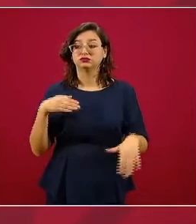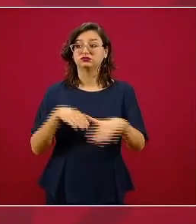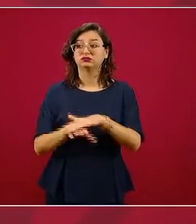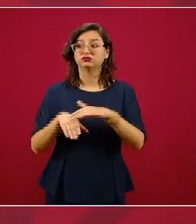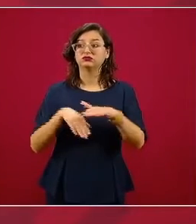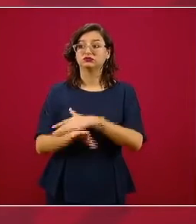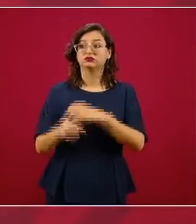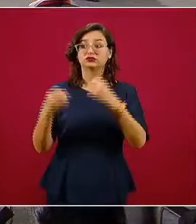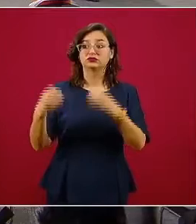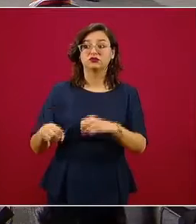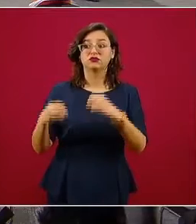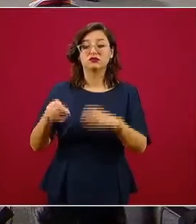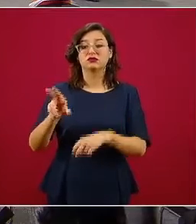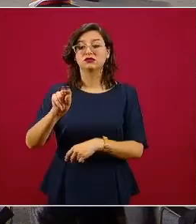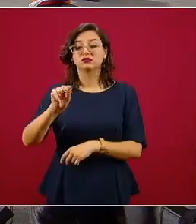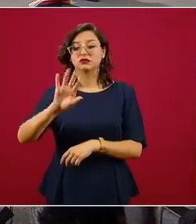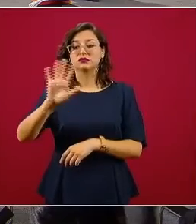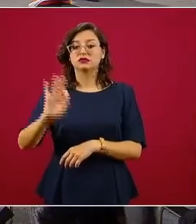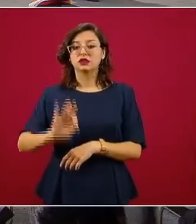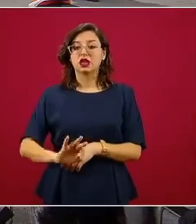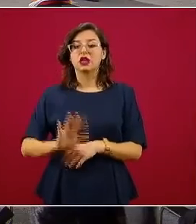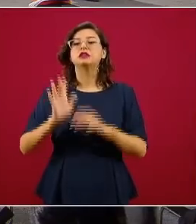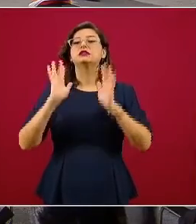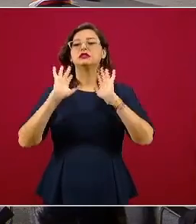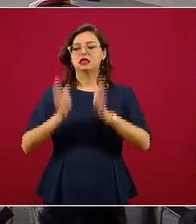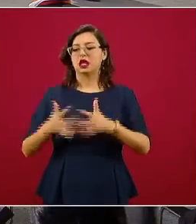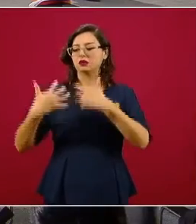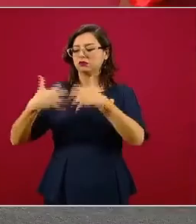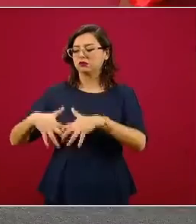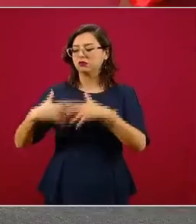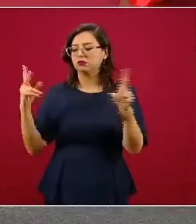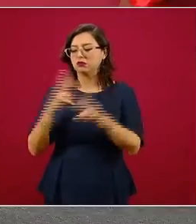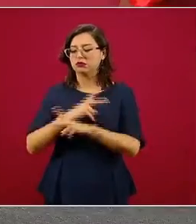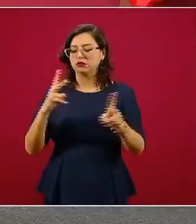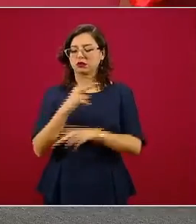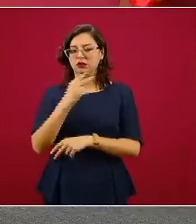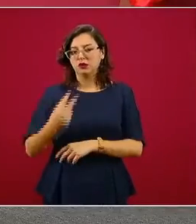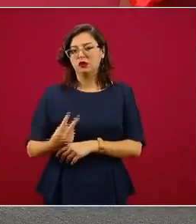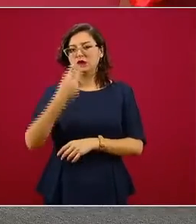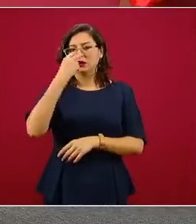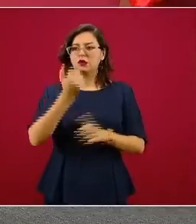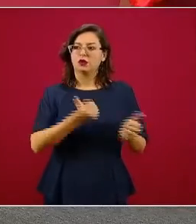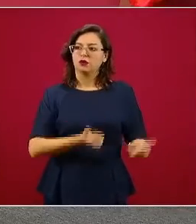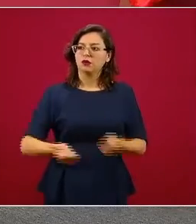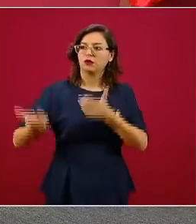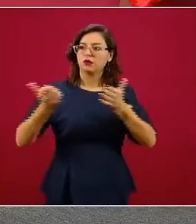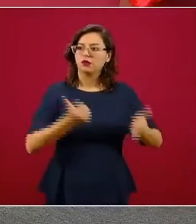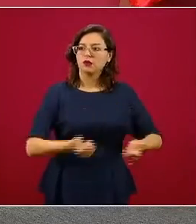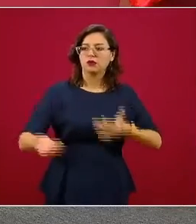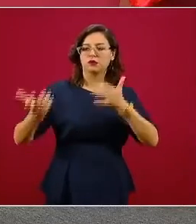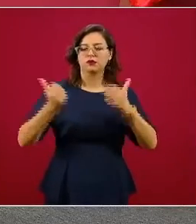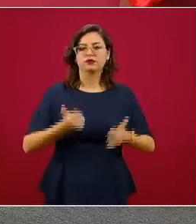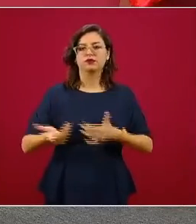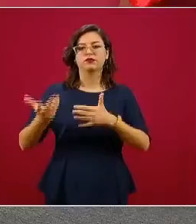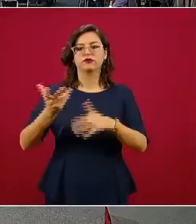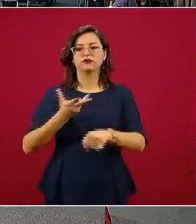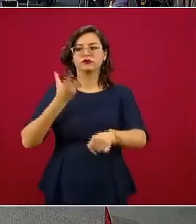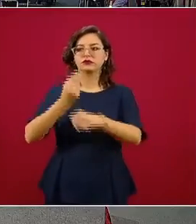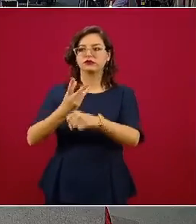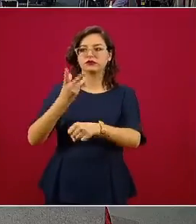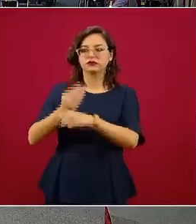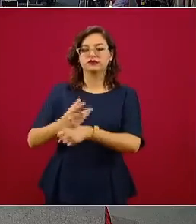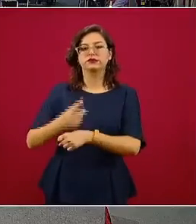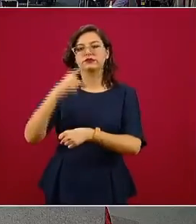enviaron ventiladores y se está ampliando la capacidad. Es el único